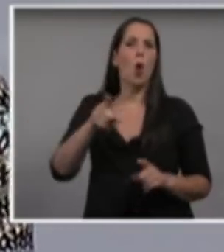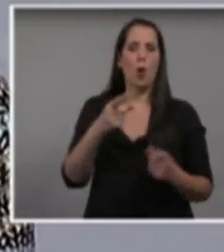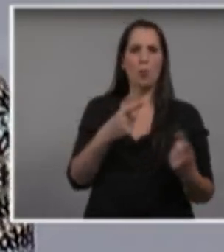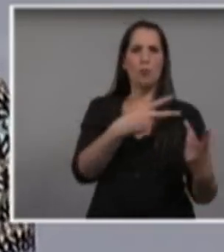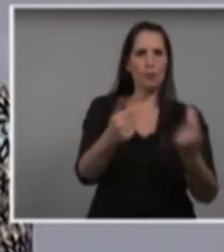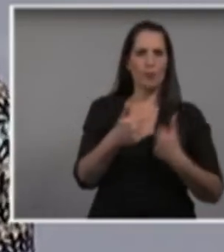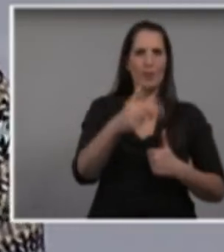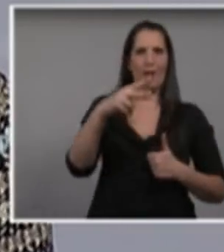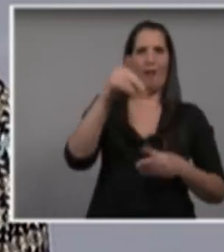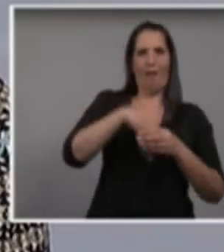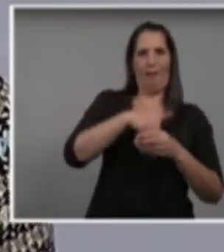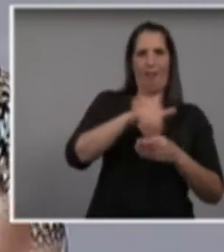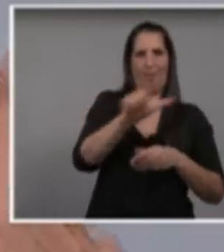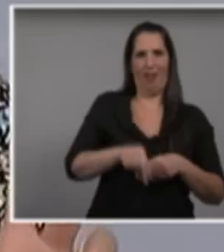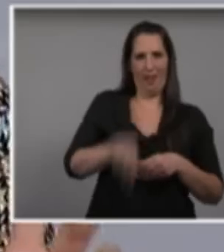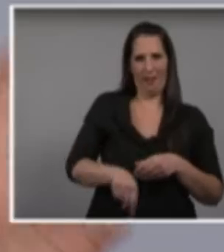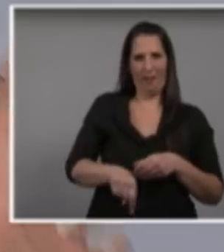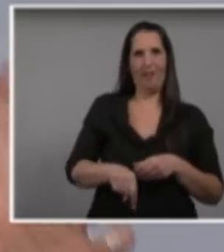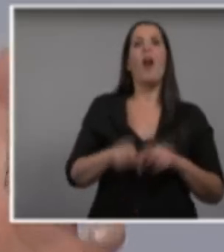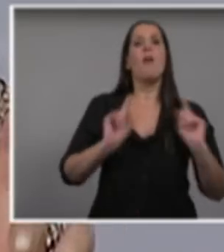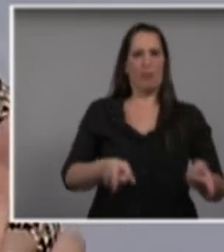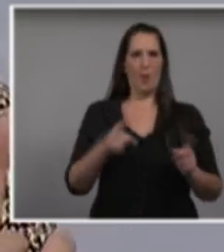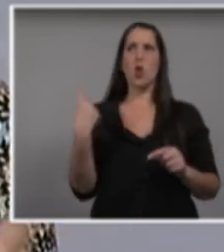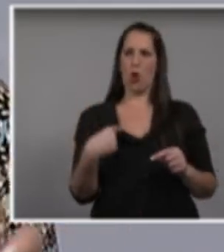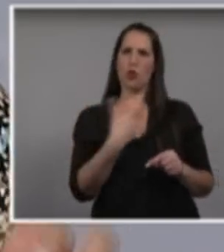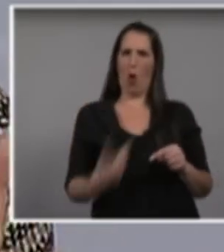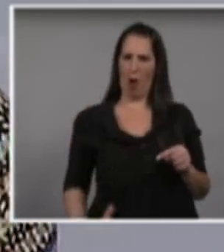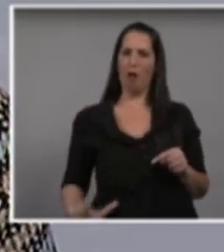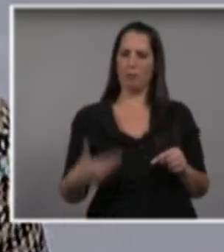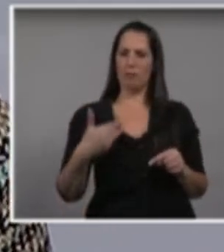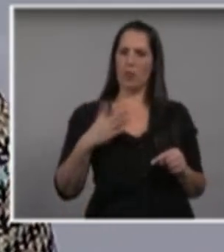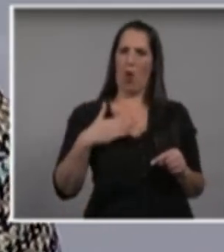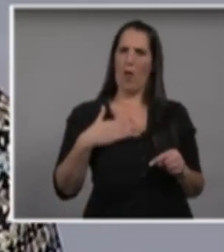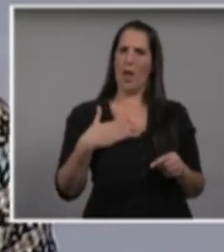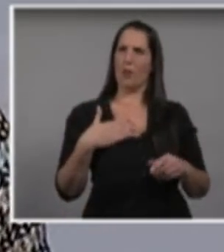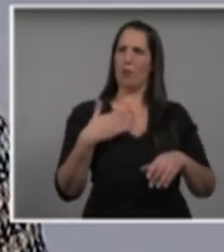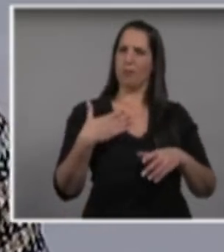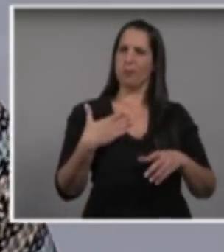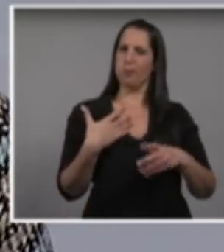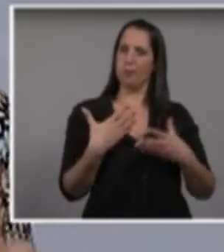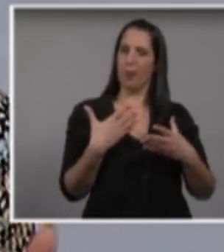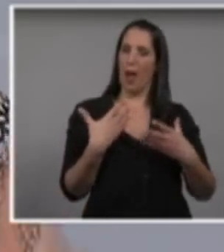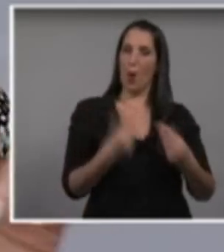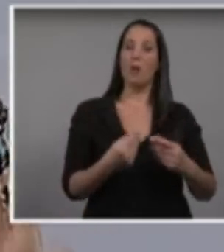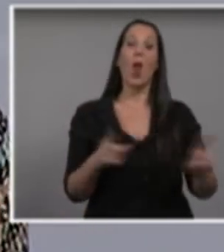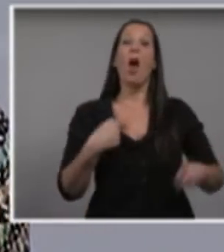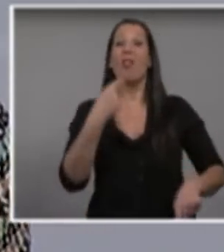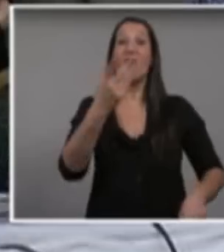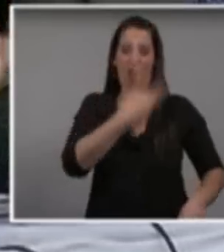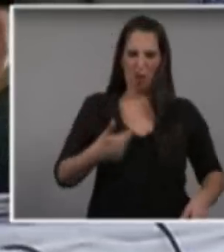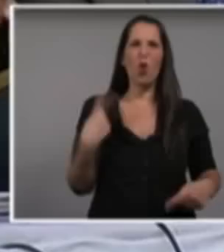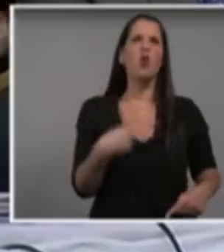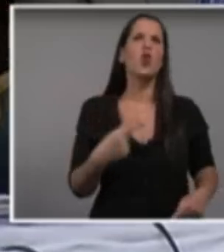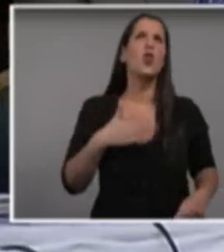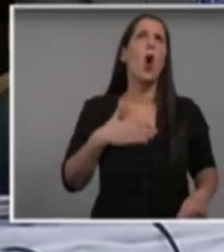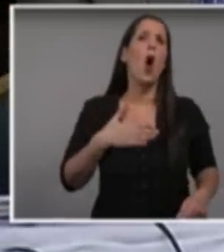lo bancamos nosotros, el Estado. Ojo, cuando hablo de nosotros, no hablo de Cristina Kirchner o Axel Kicillof, hablo de los 40